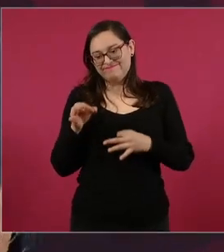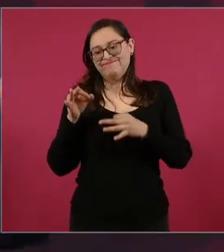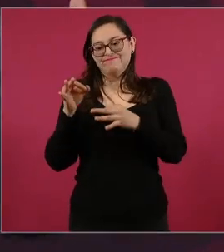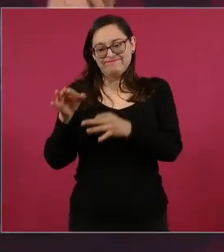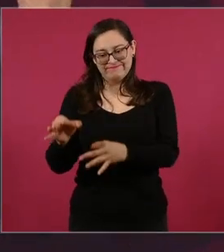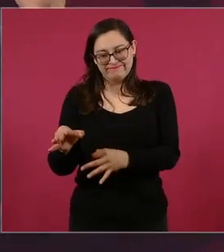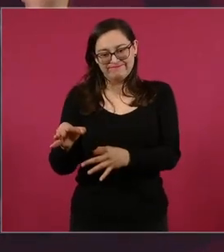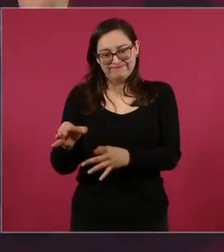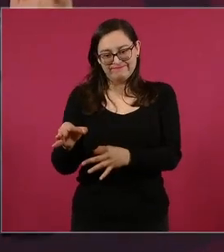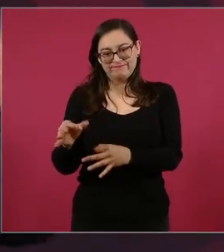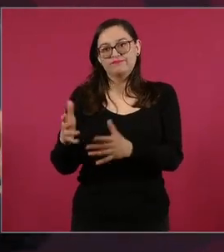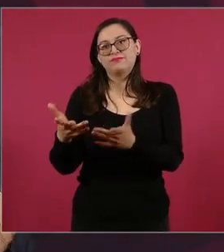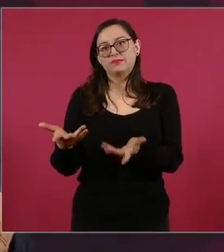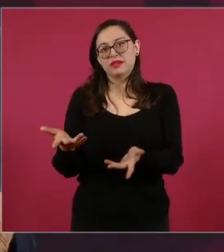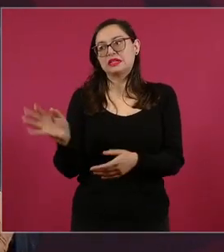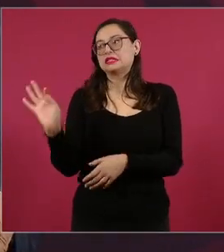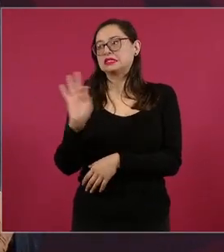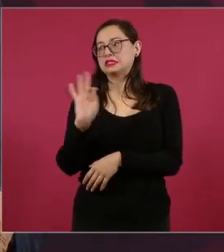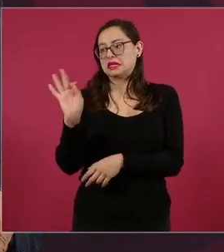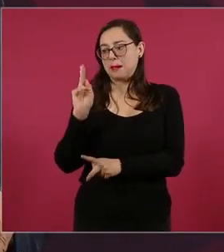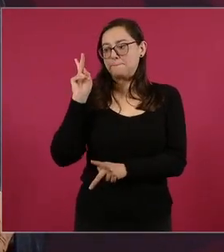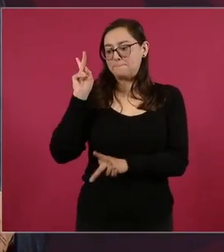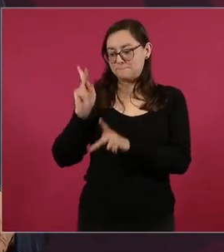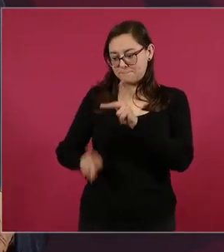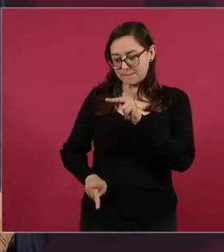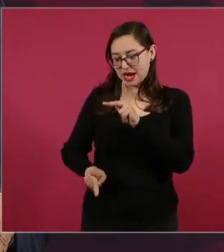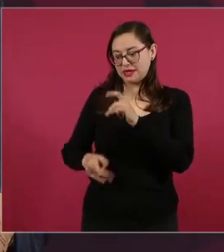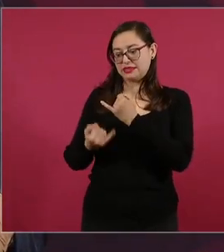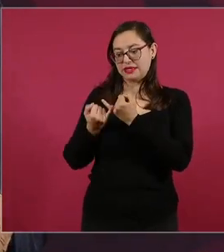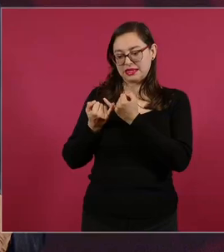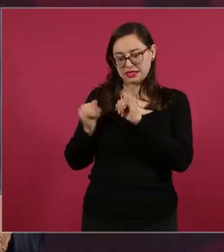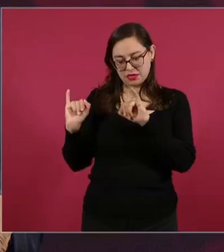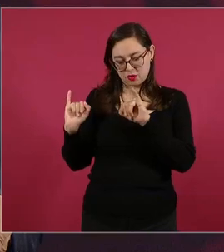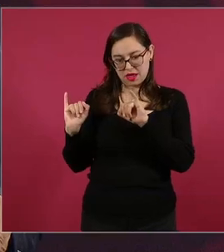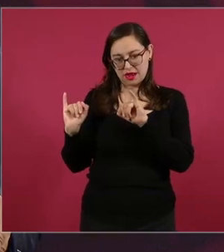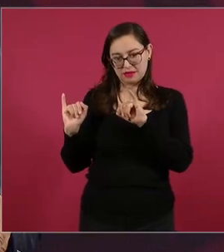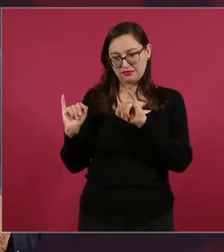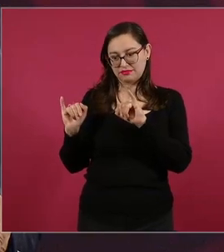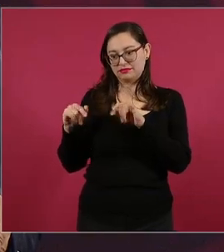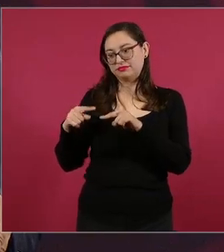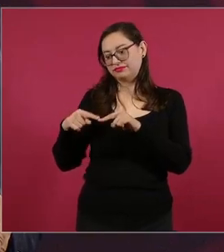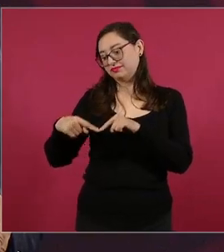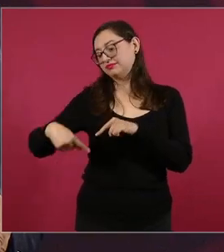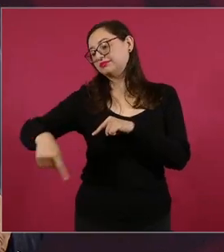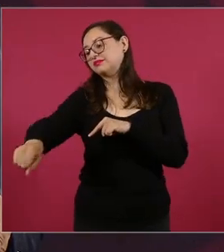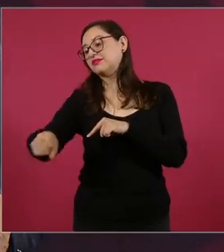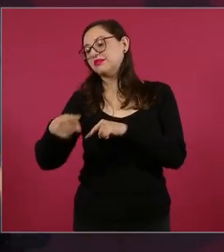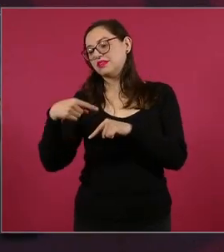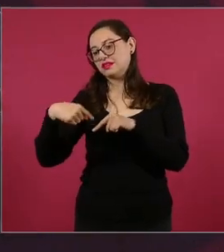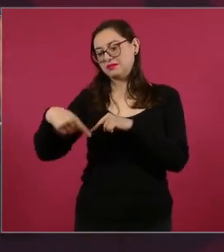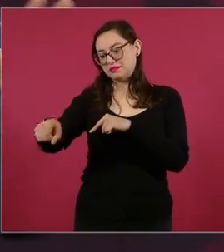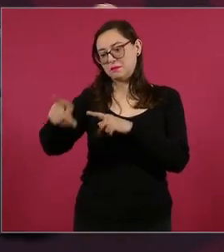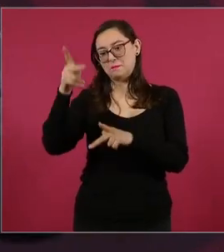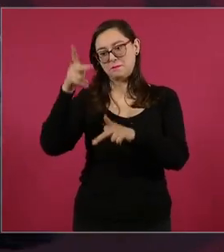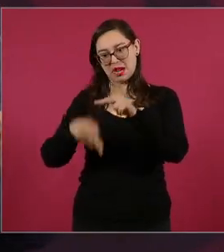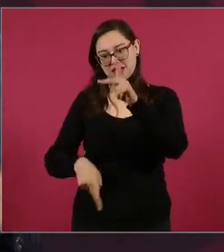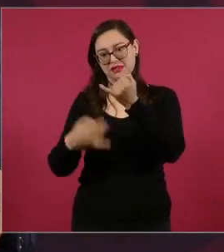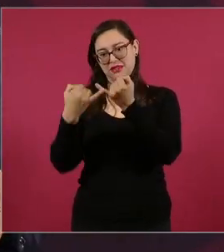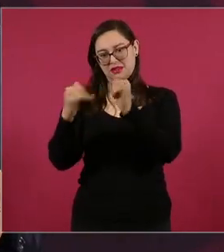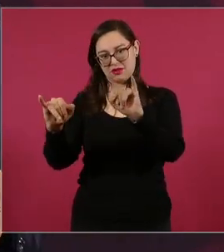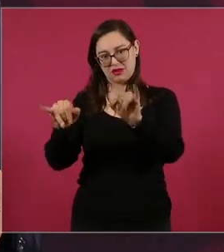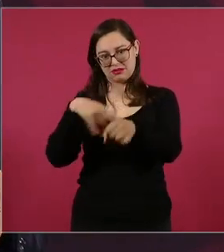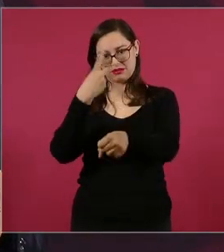que inauguremos una parte en septiembre. Se está buscando que antes de que